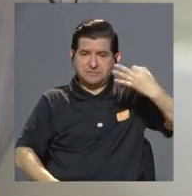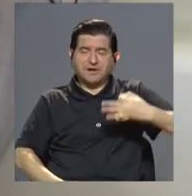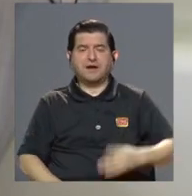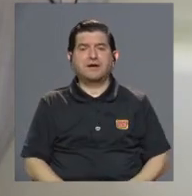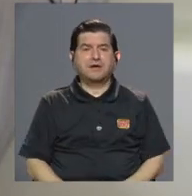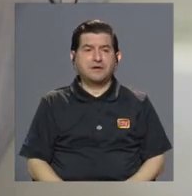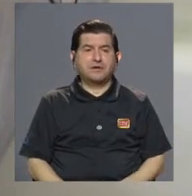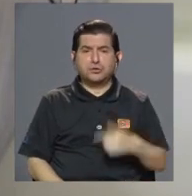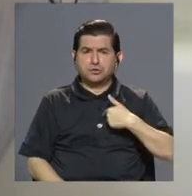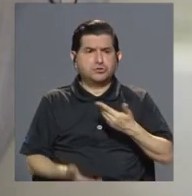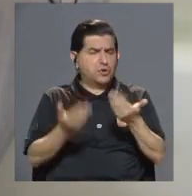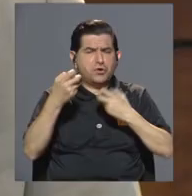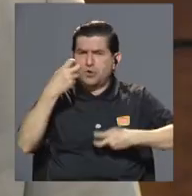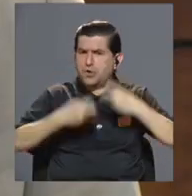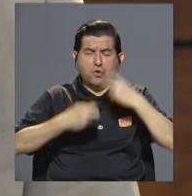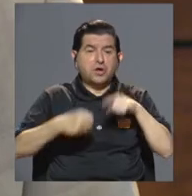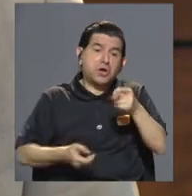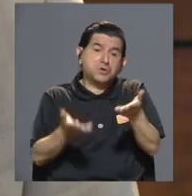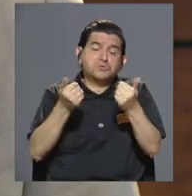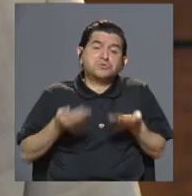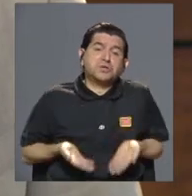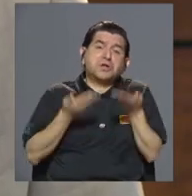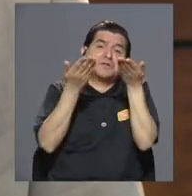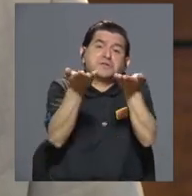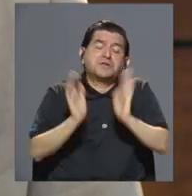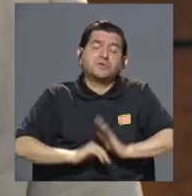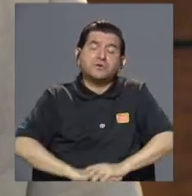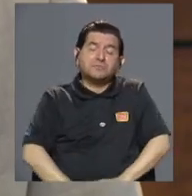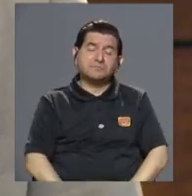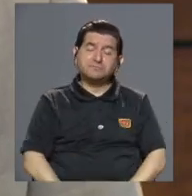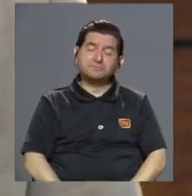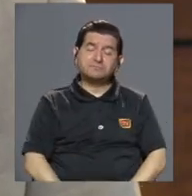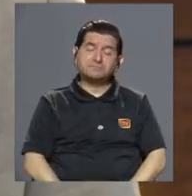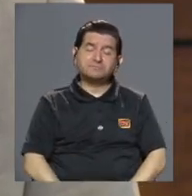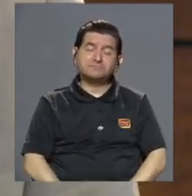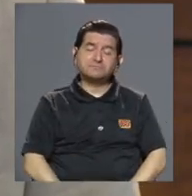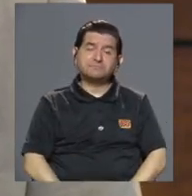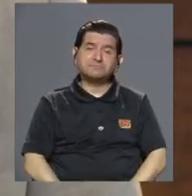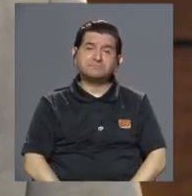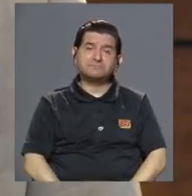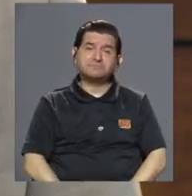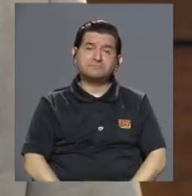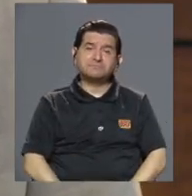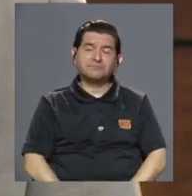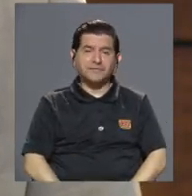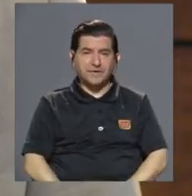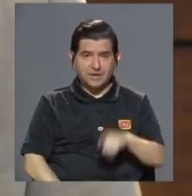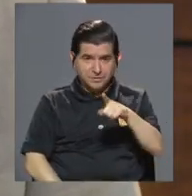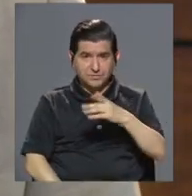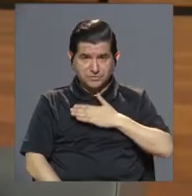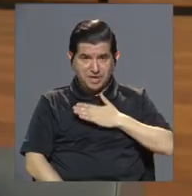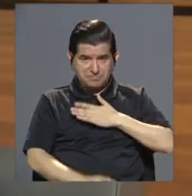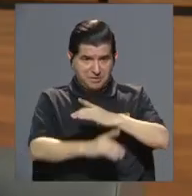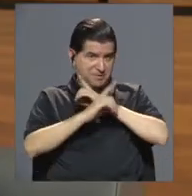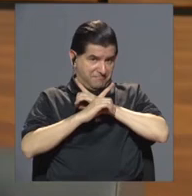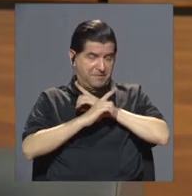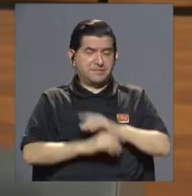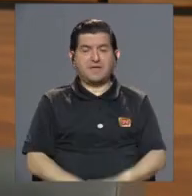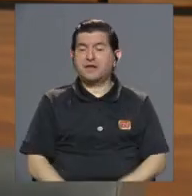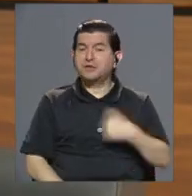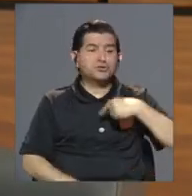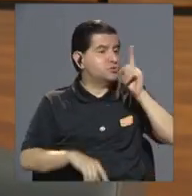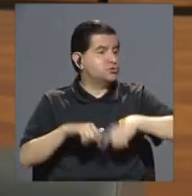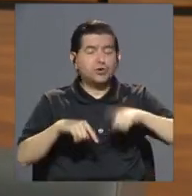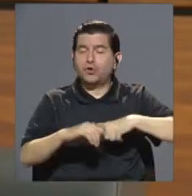No quiero querellas. Si usted las quiere, se las regalo. No, si usted me defiende, don Jaime. Yo no